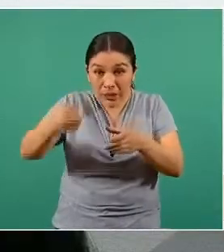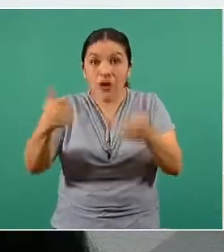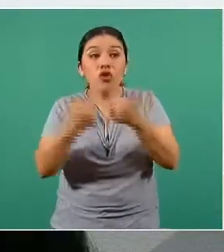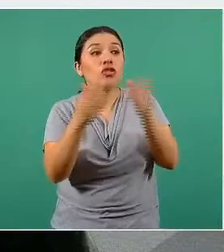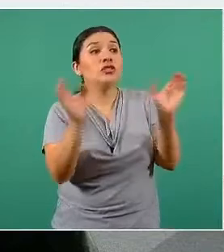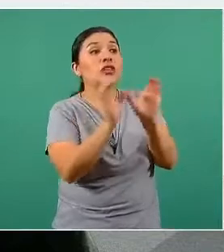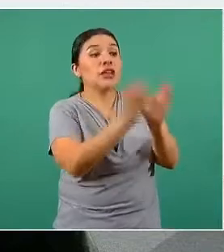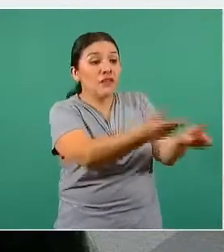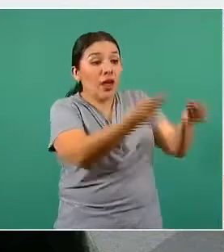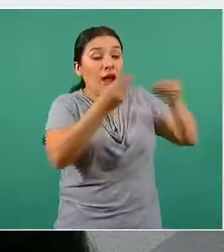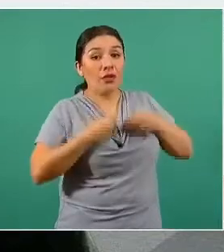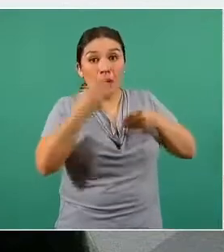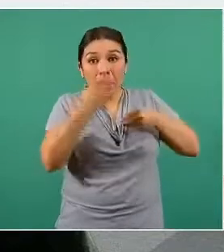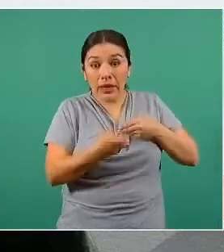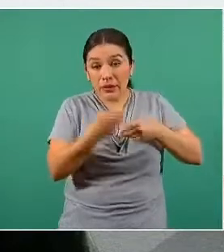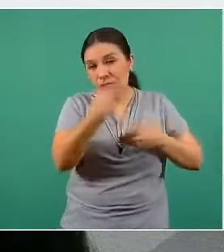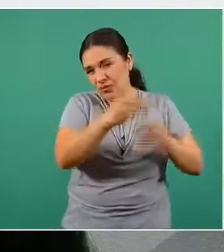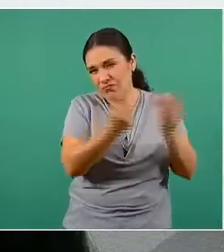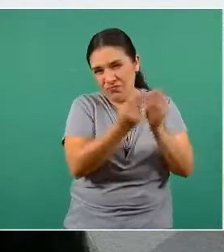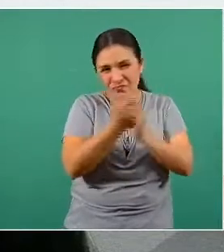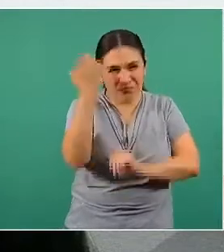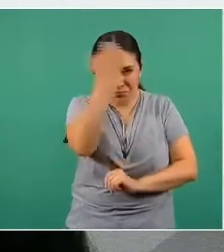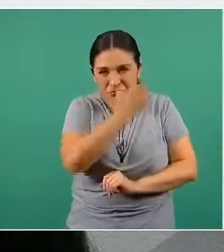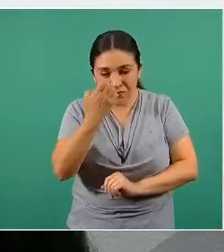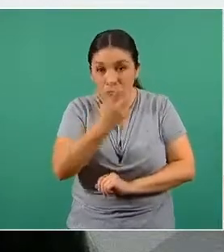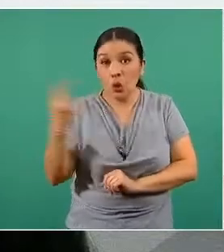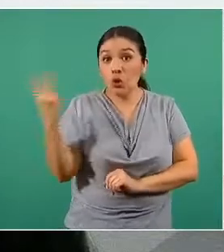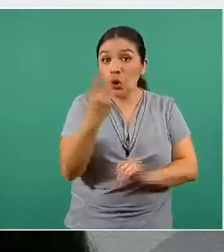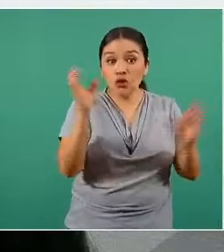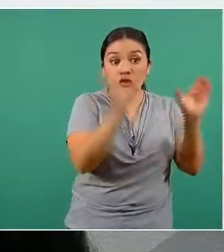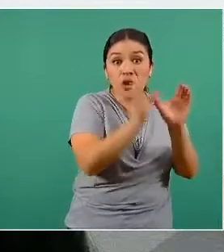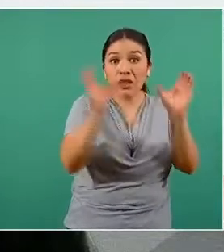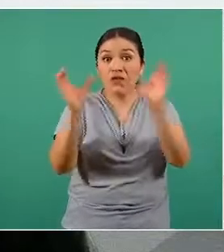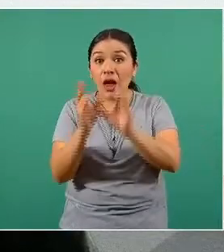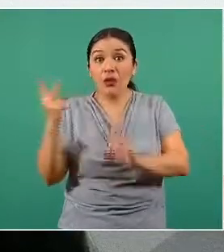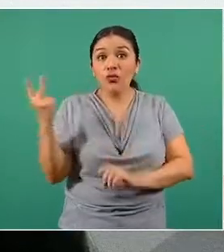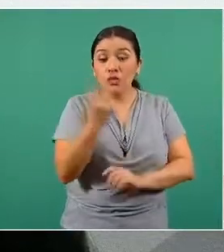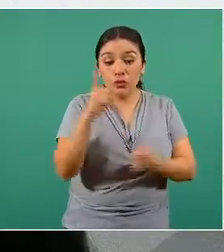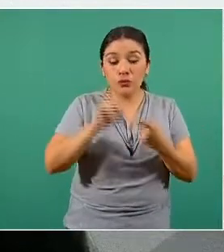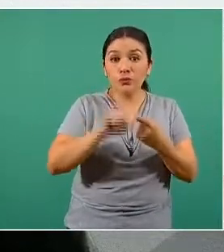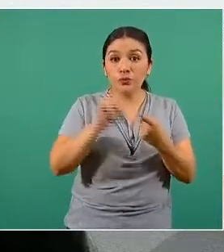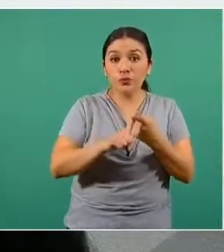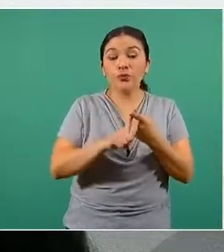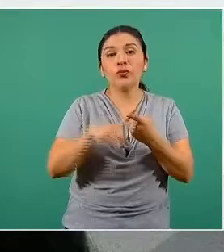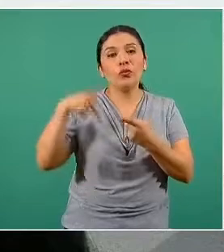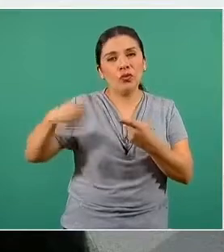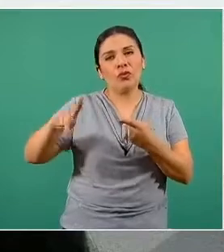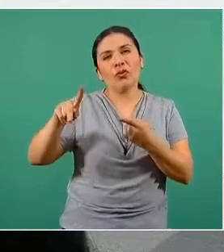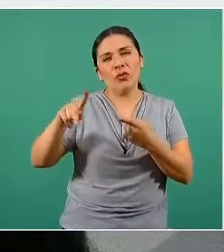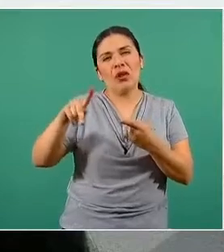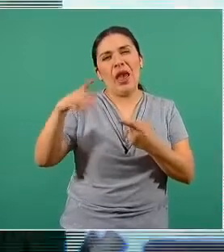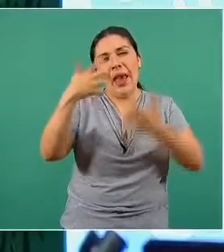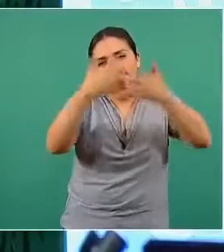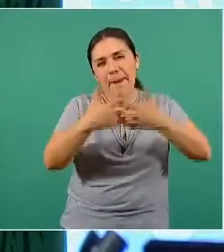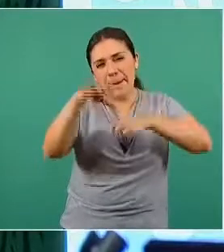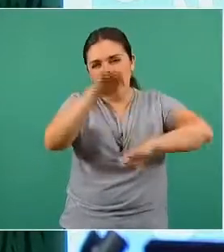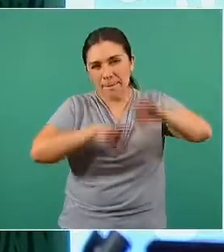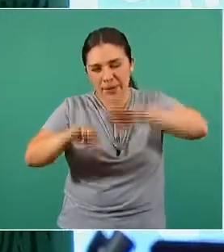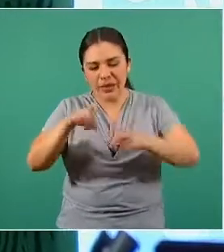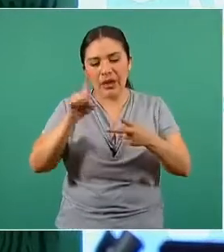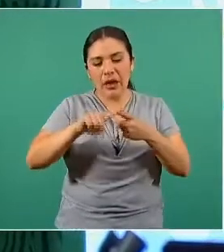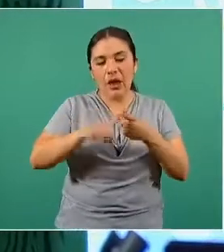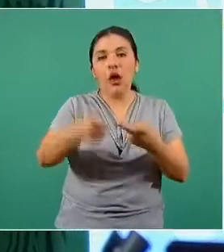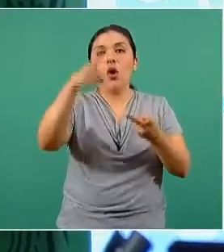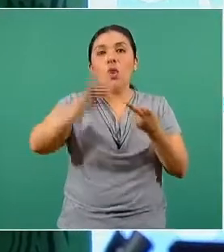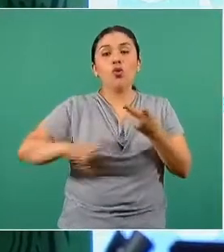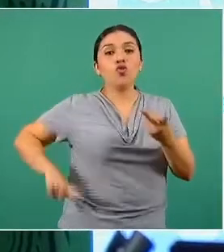por parte de ese proceso interno. La suma de los 2 certificados, el certificado propio de la compañía y el certificado